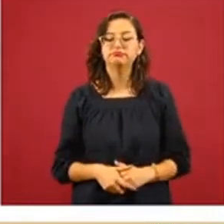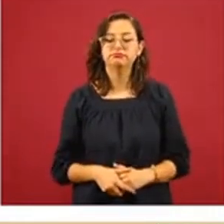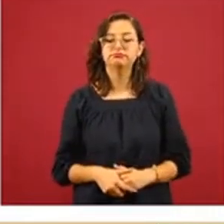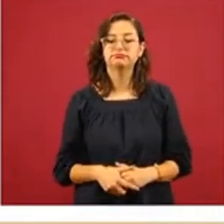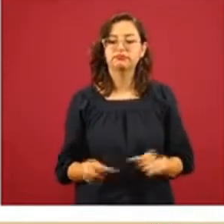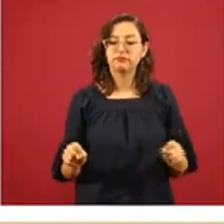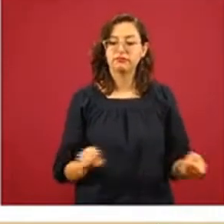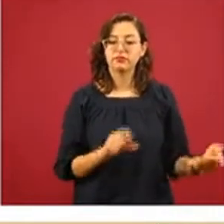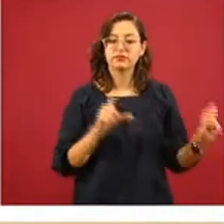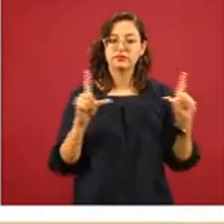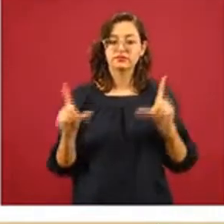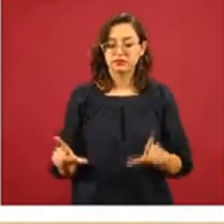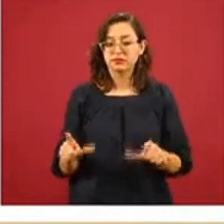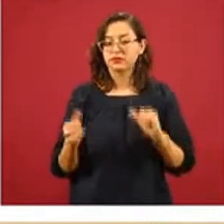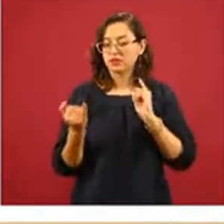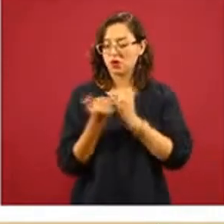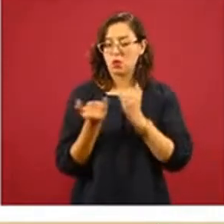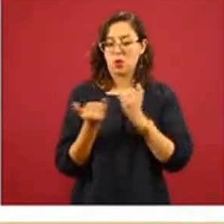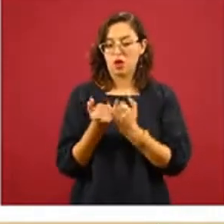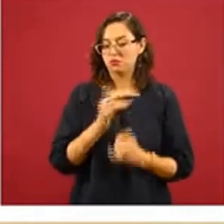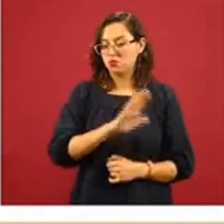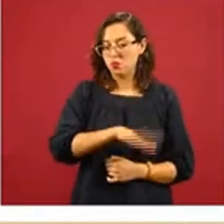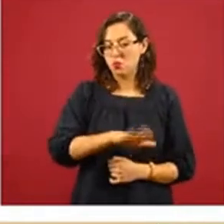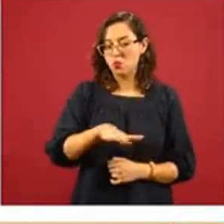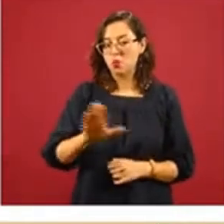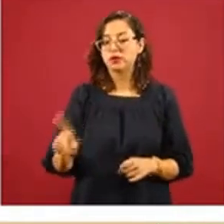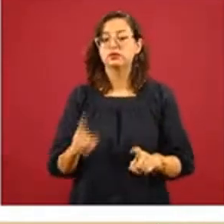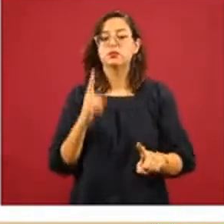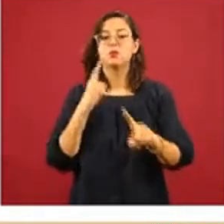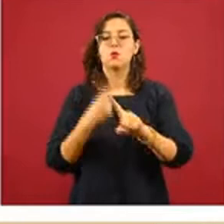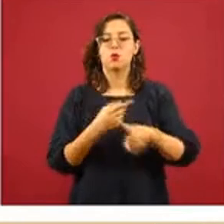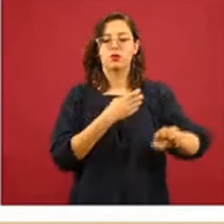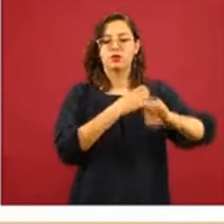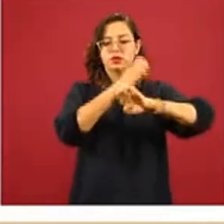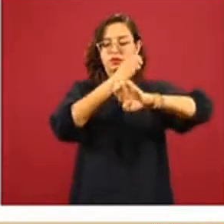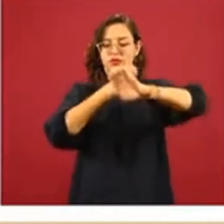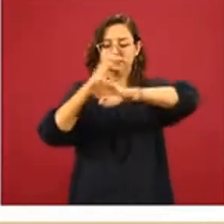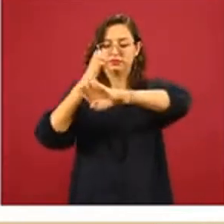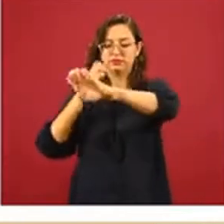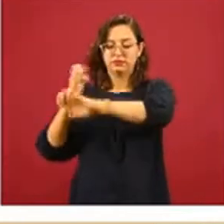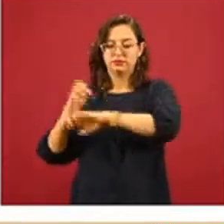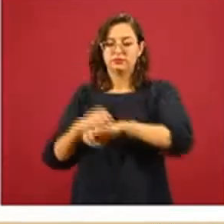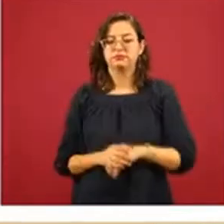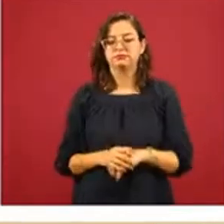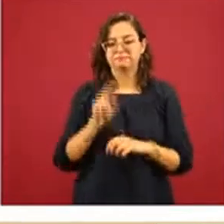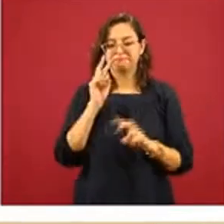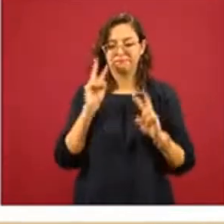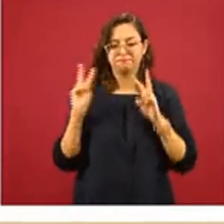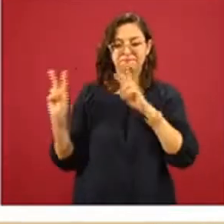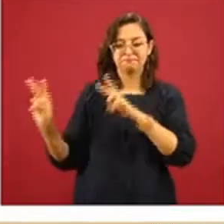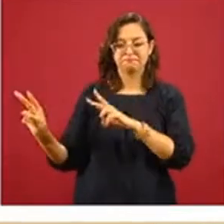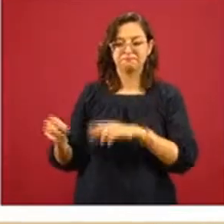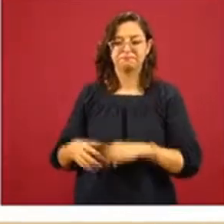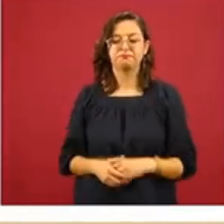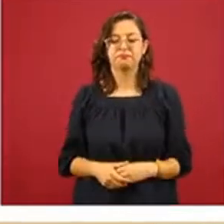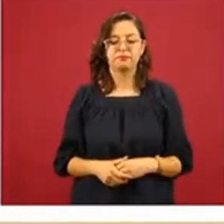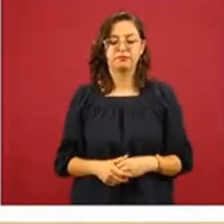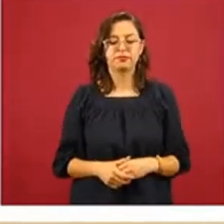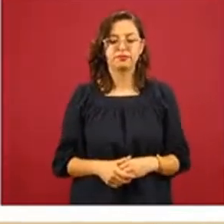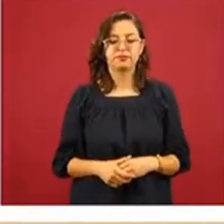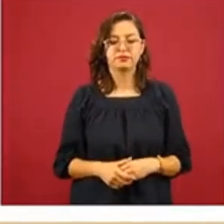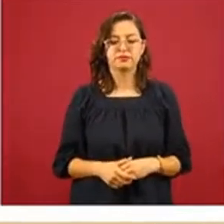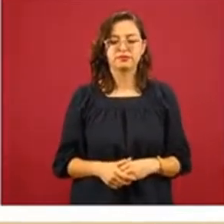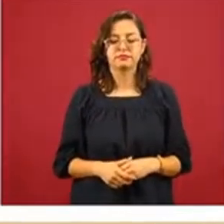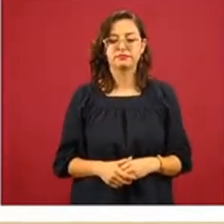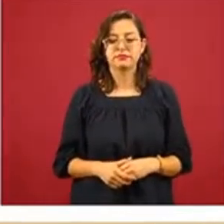siguiente diapositiva también son las defunciones, pero distribuidas por entidad federativa para poder identificar